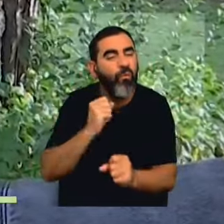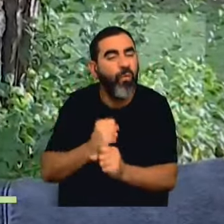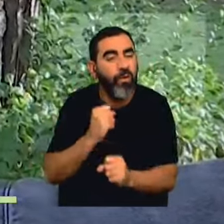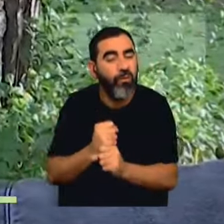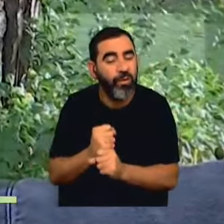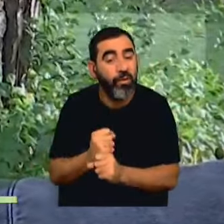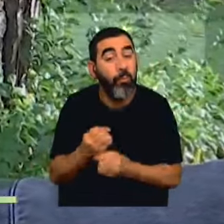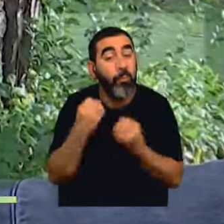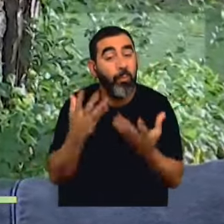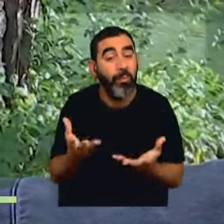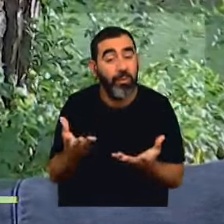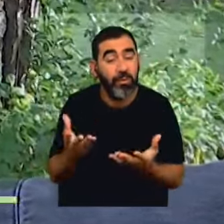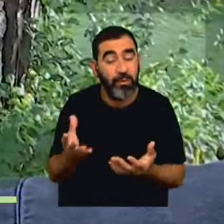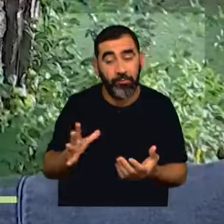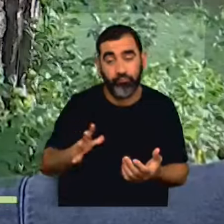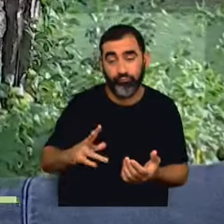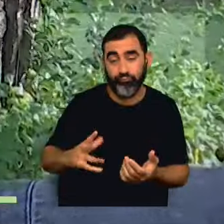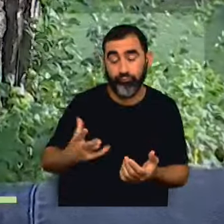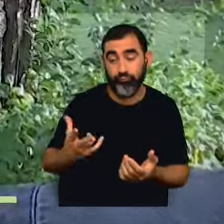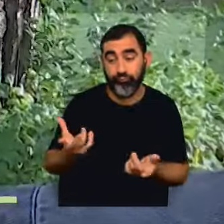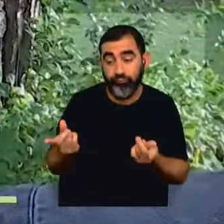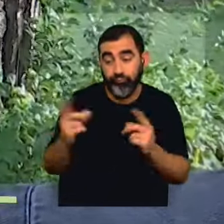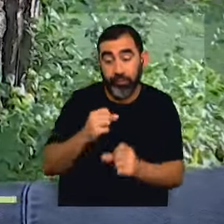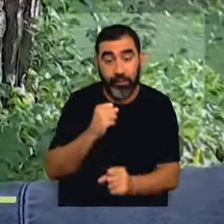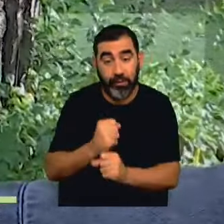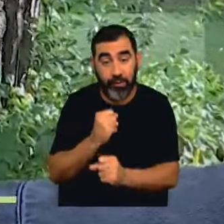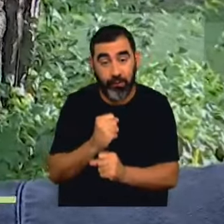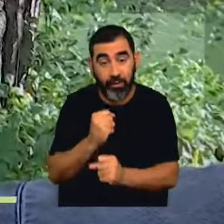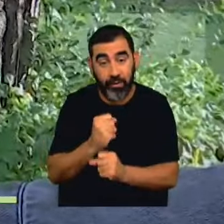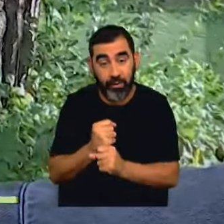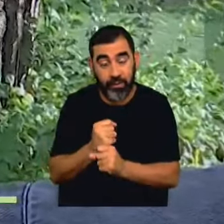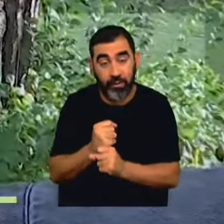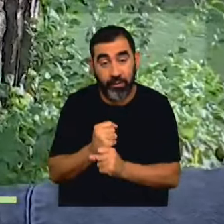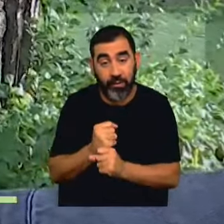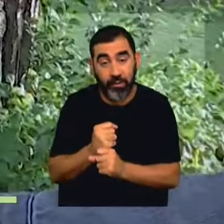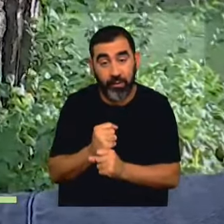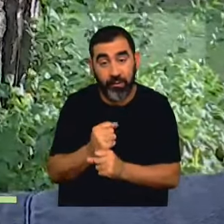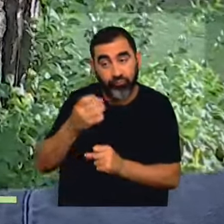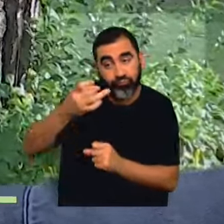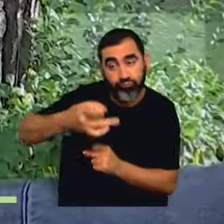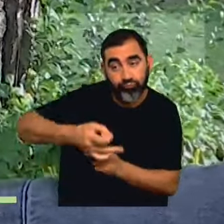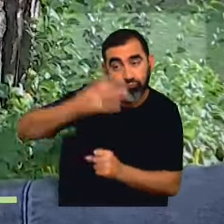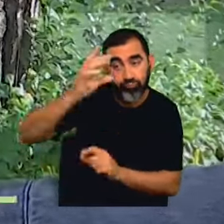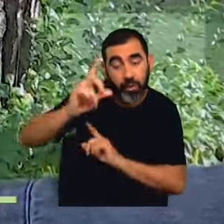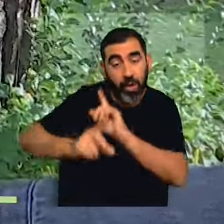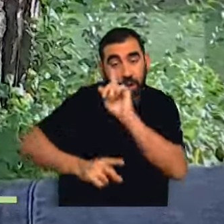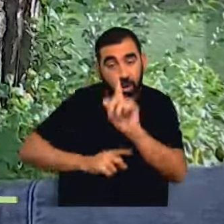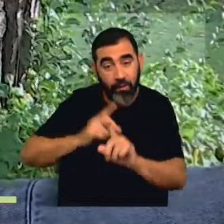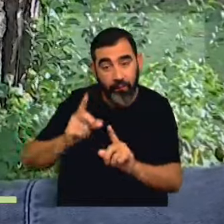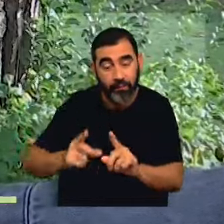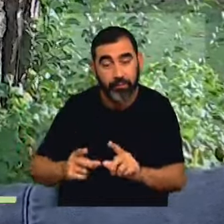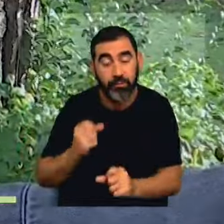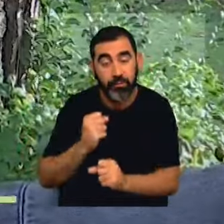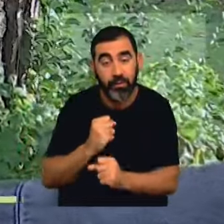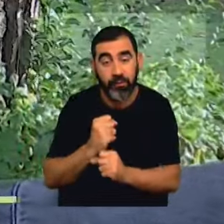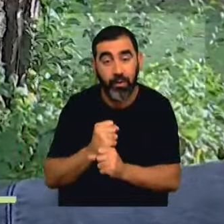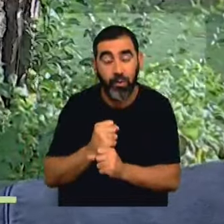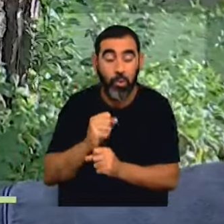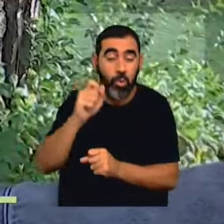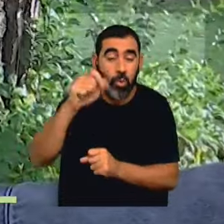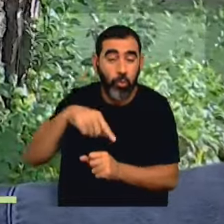porque los que tienen posibilidades de Volver al mercado laboral de pronto son los más especializados verdad tuvieron un trabajo civil